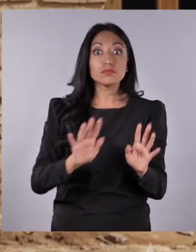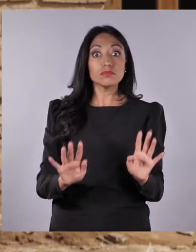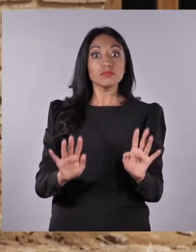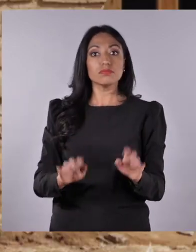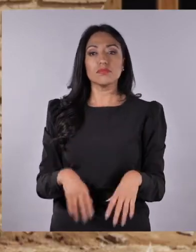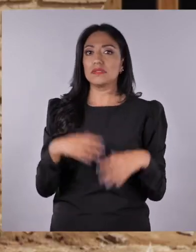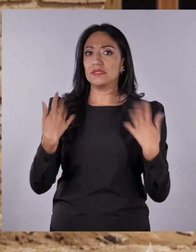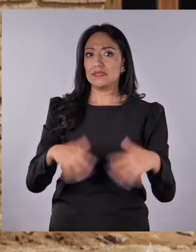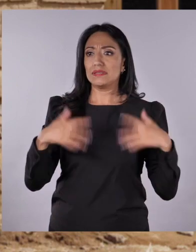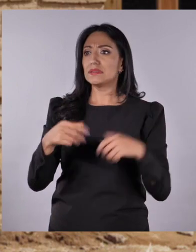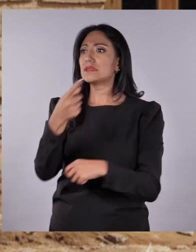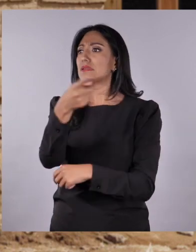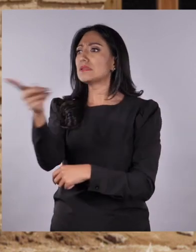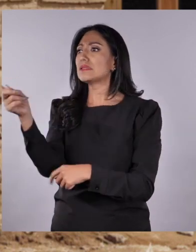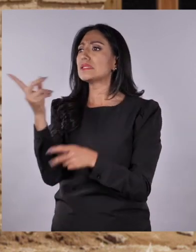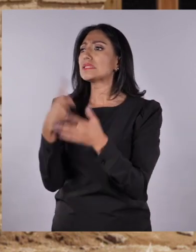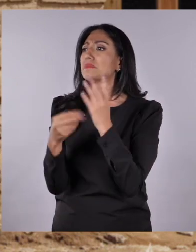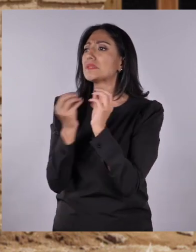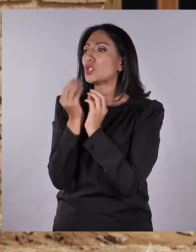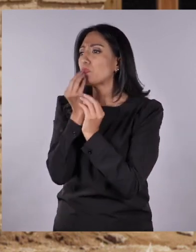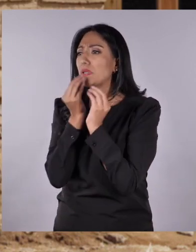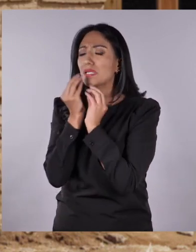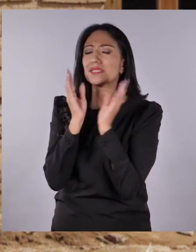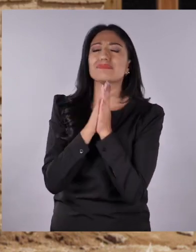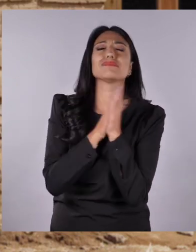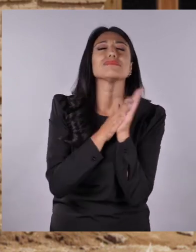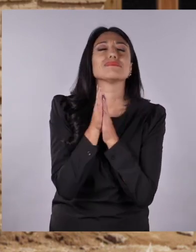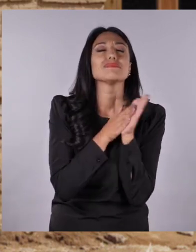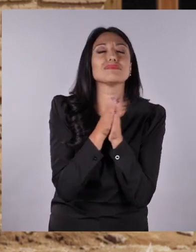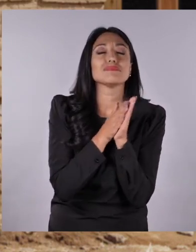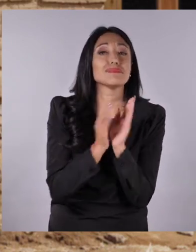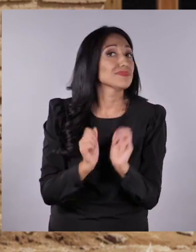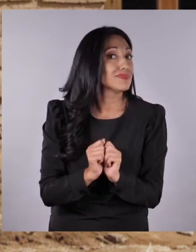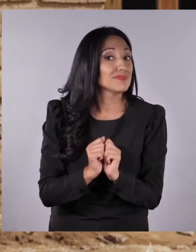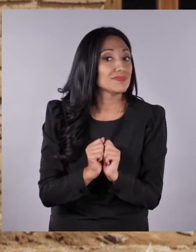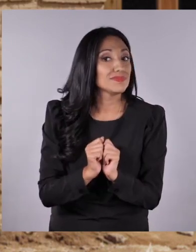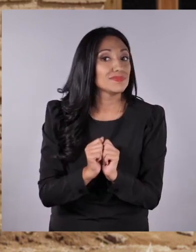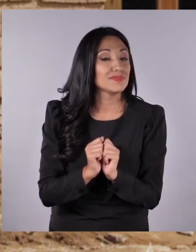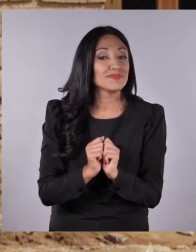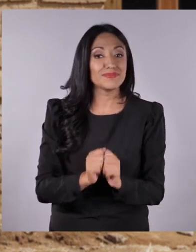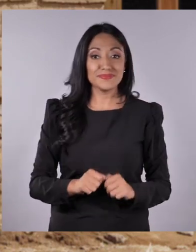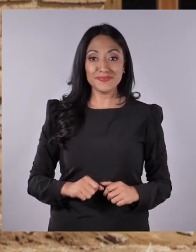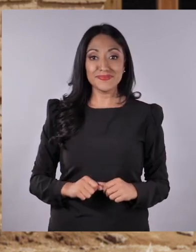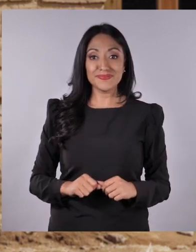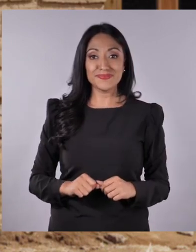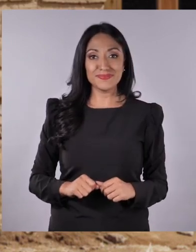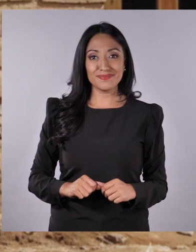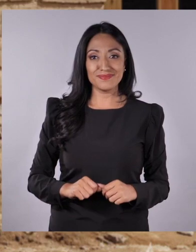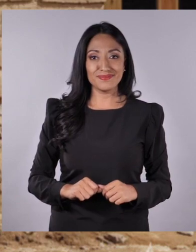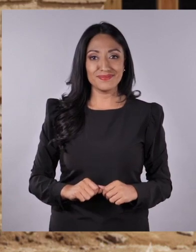vamos a comer. ¿Qué será que trajeron los demás? ¡Uy, me muero de hambre!